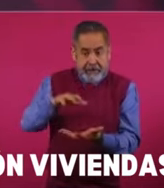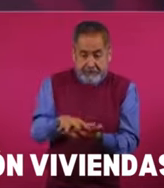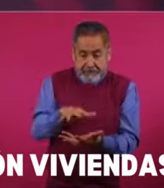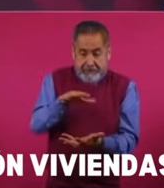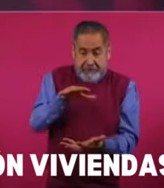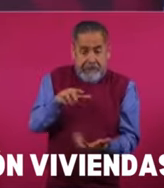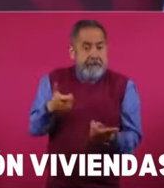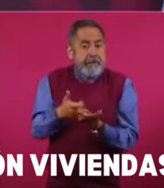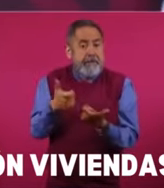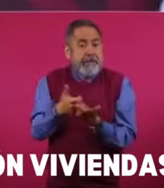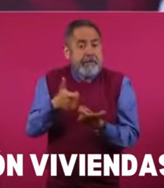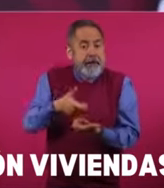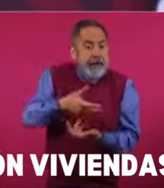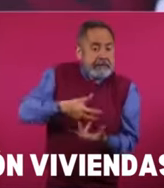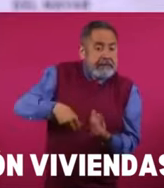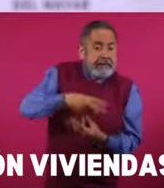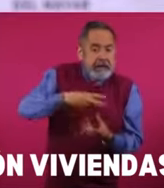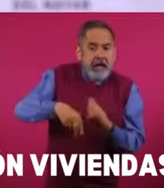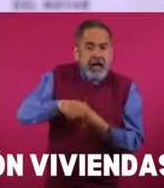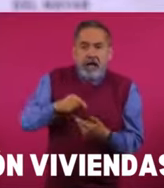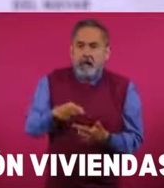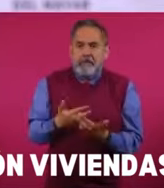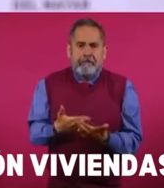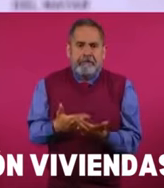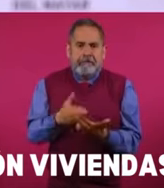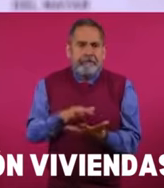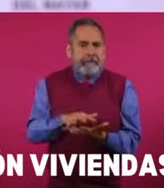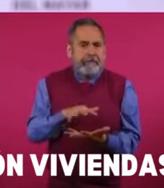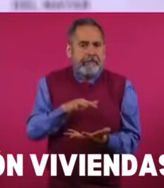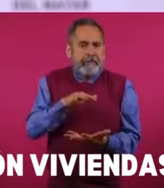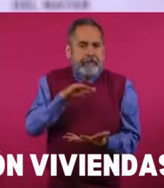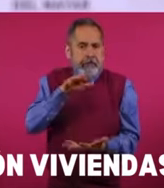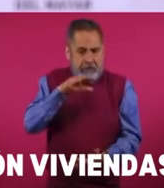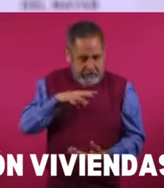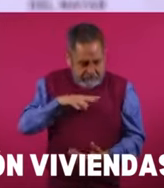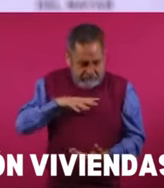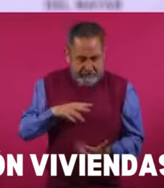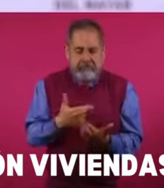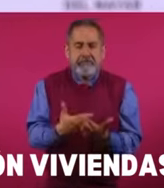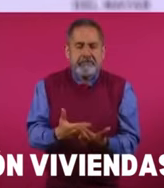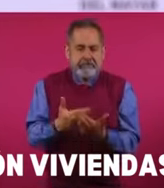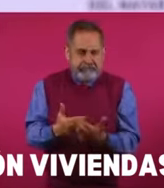del seguro y del Infonavit han ido creciendo, porque ahora,